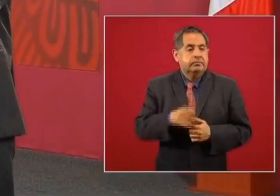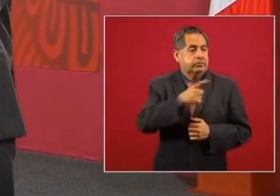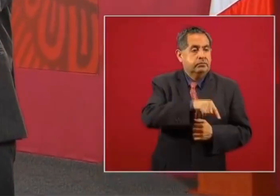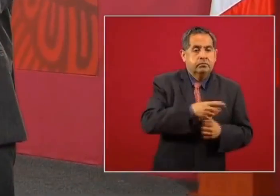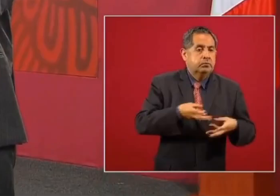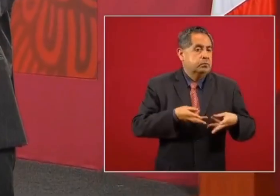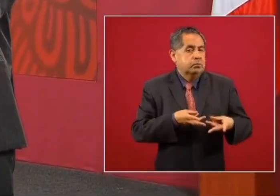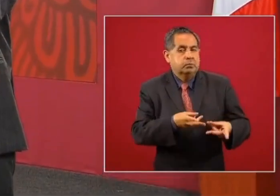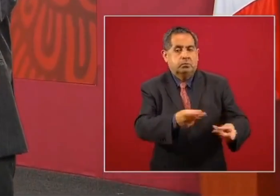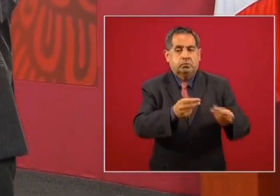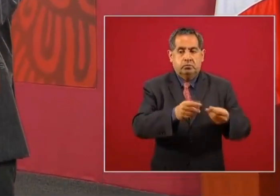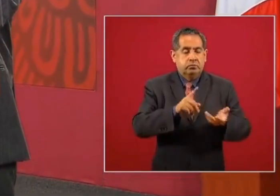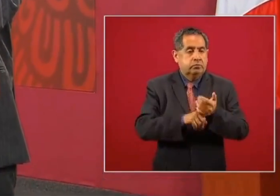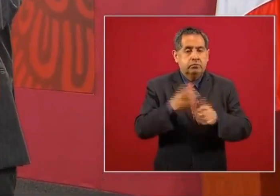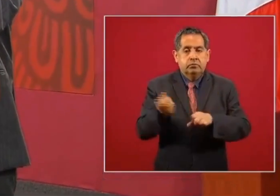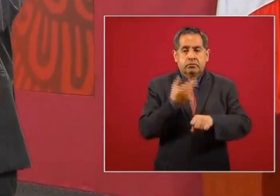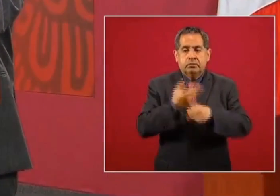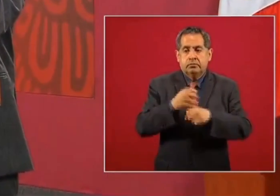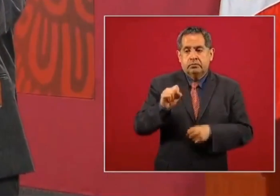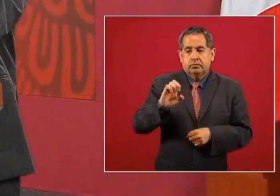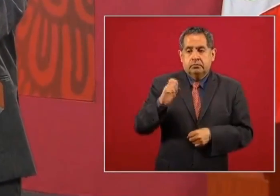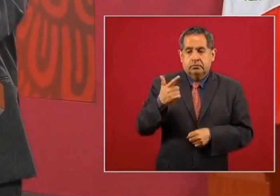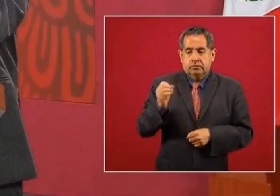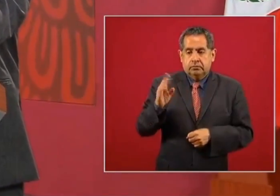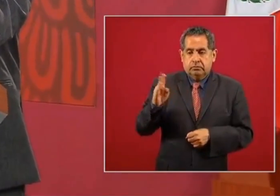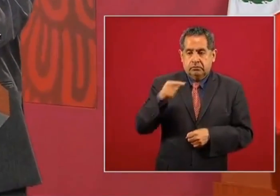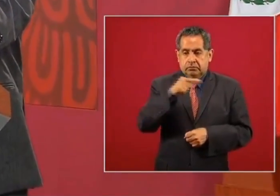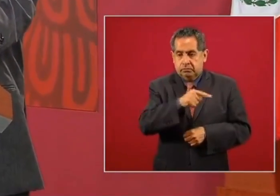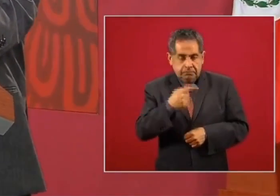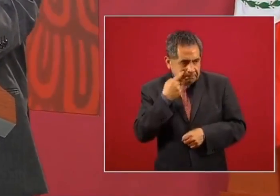gastos de la Secretaría de Gobernación